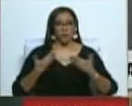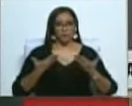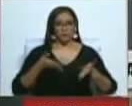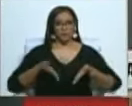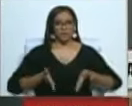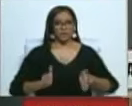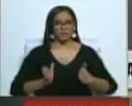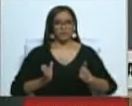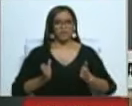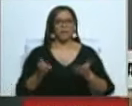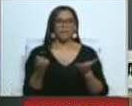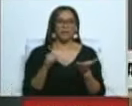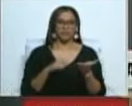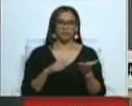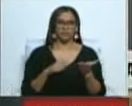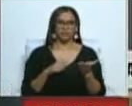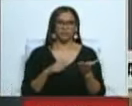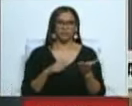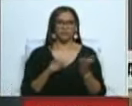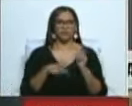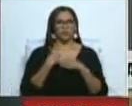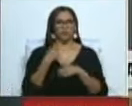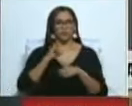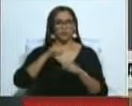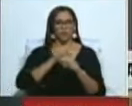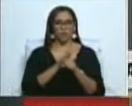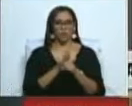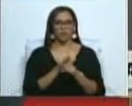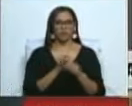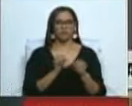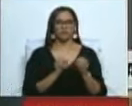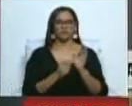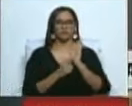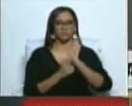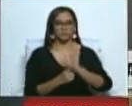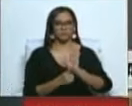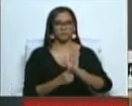mazo, después Jorge Rodríguez lanzó